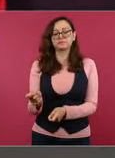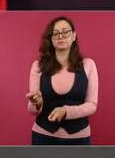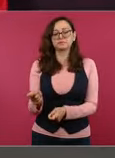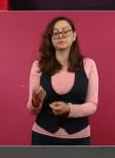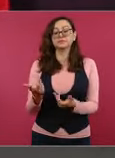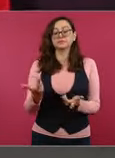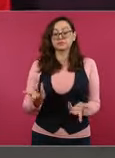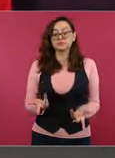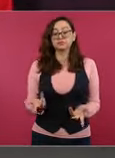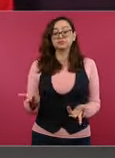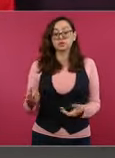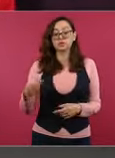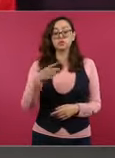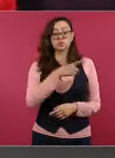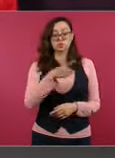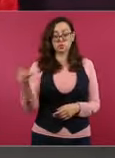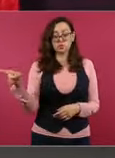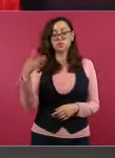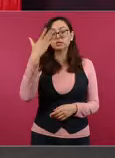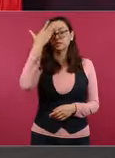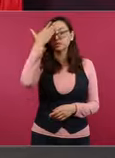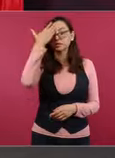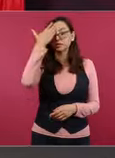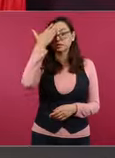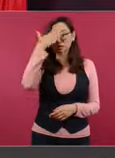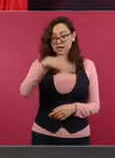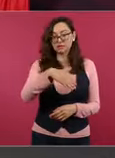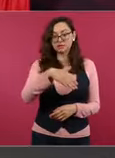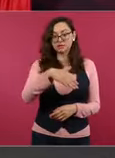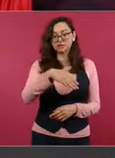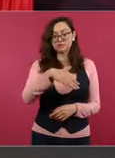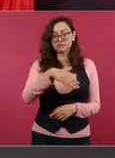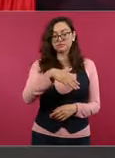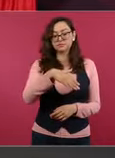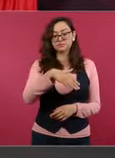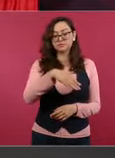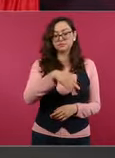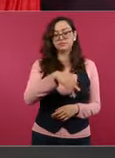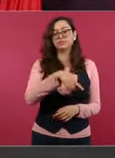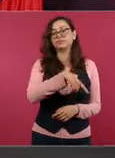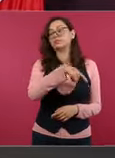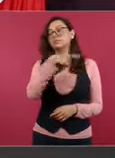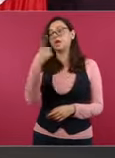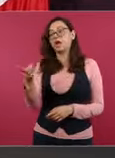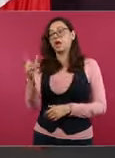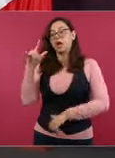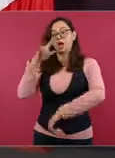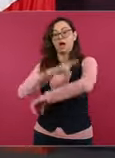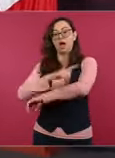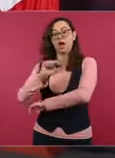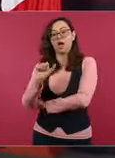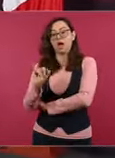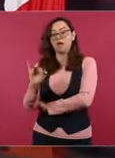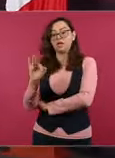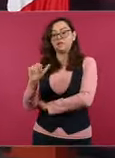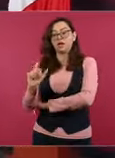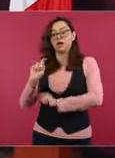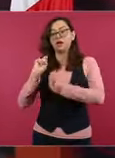he sabido, el aeropuerto Felipe Ángeles está a cargo de la Secretaría de la